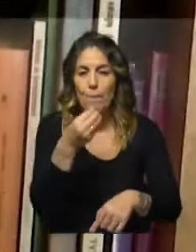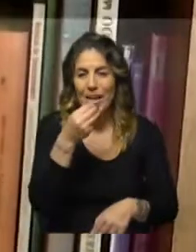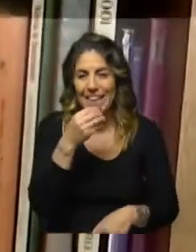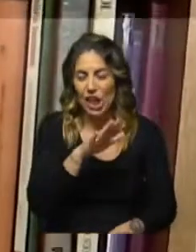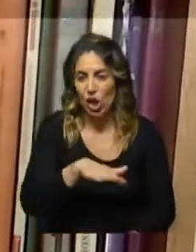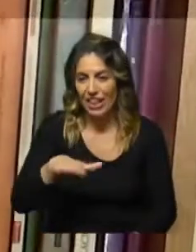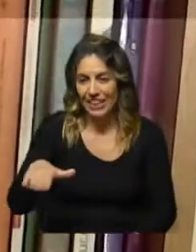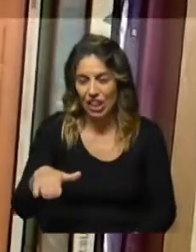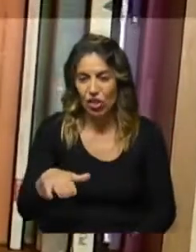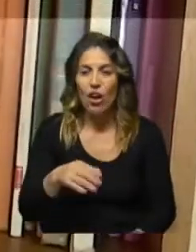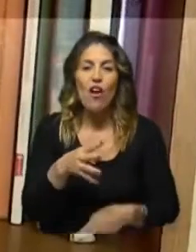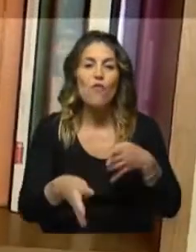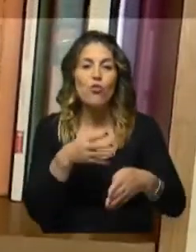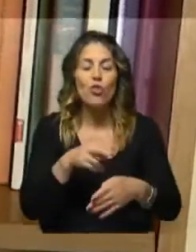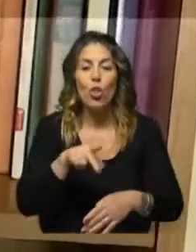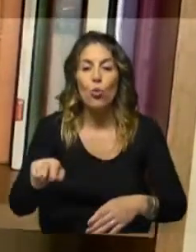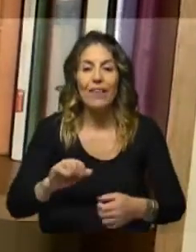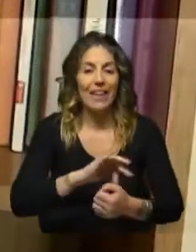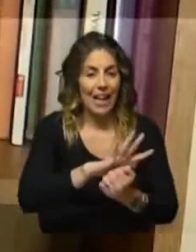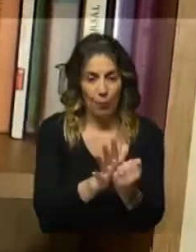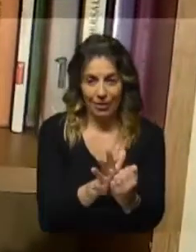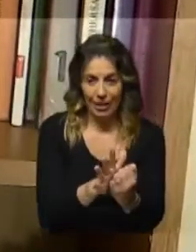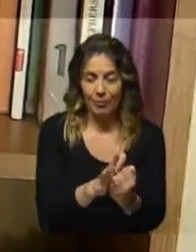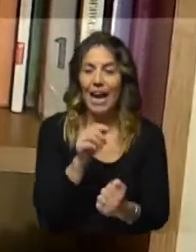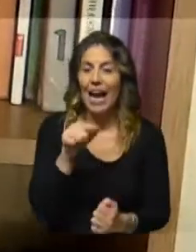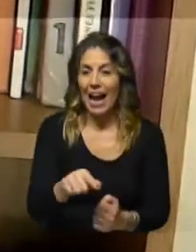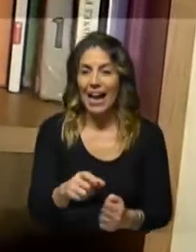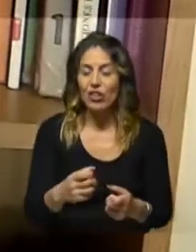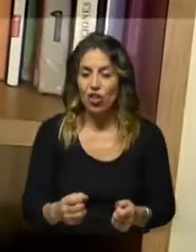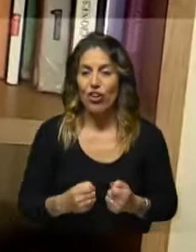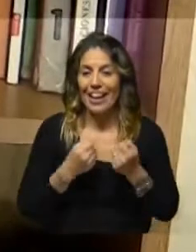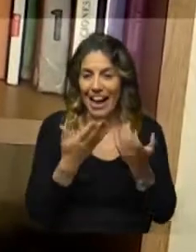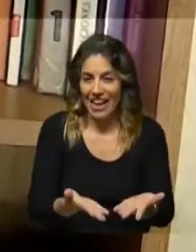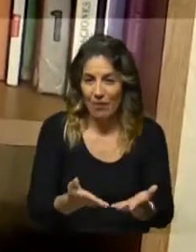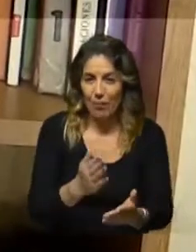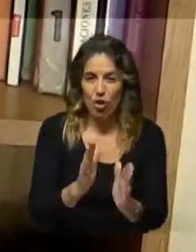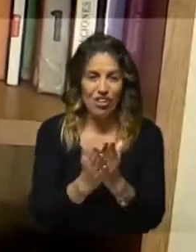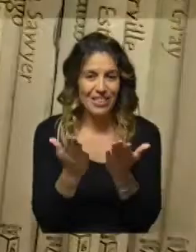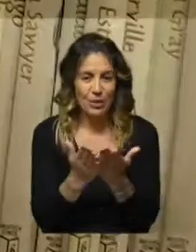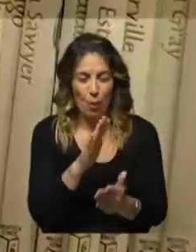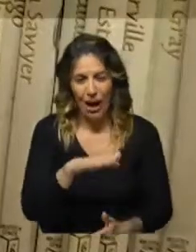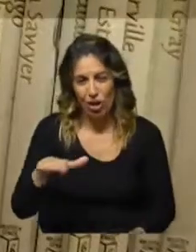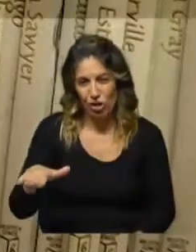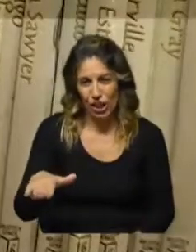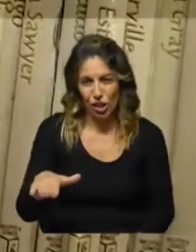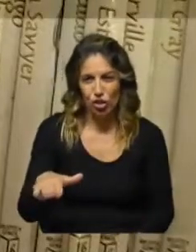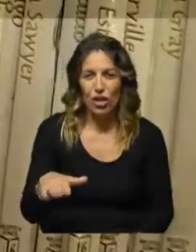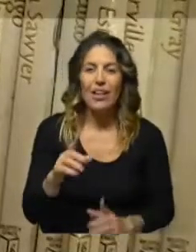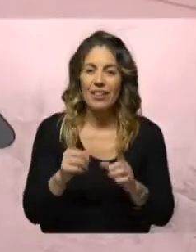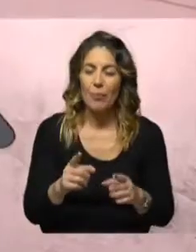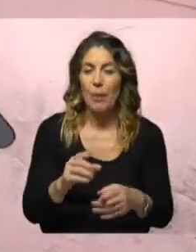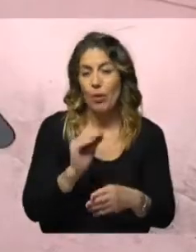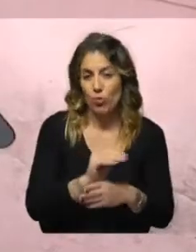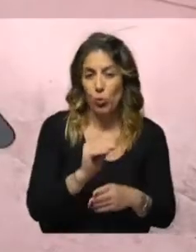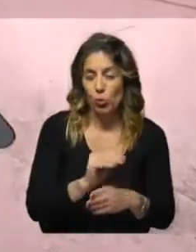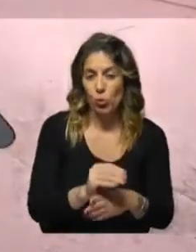funcionó durante la pandemia, y ahí nosotros ya regalábamos libros para los niños, tratábamos de llegar por la parte cultural.